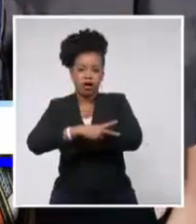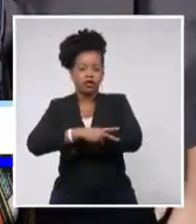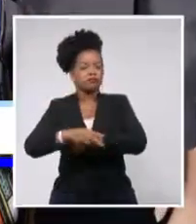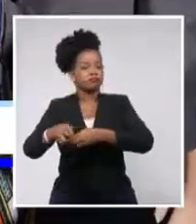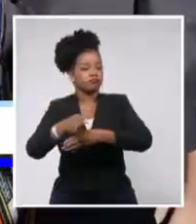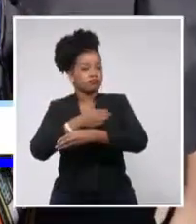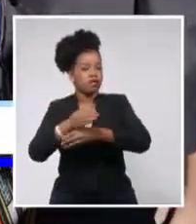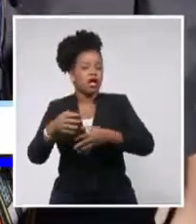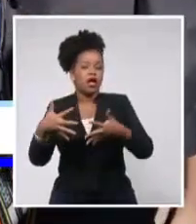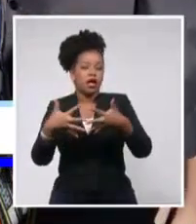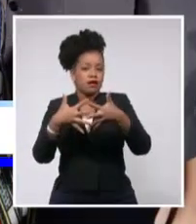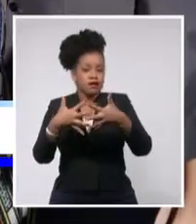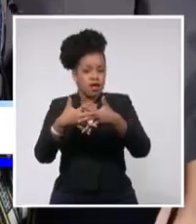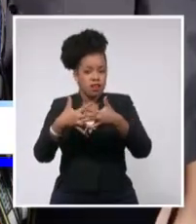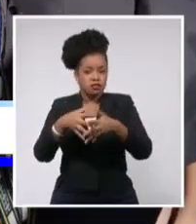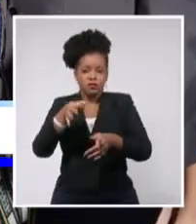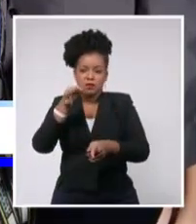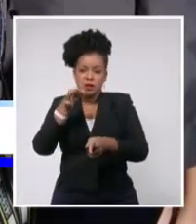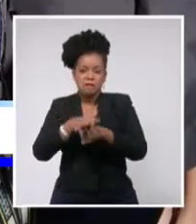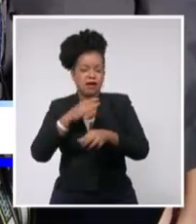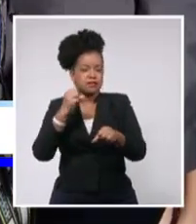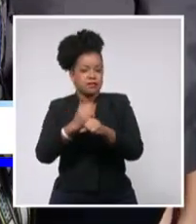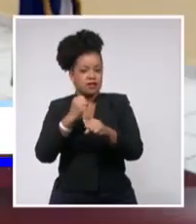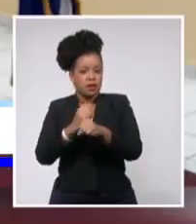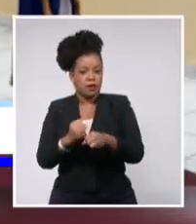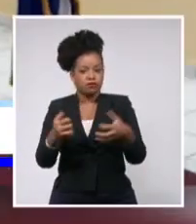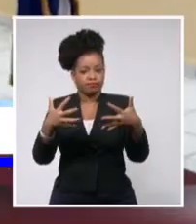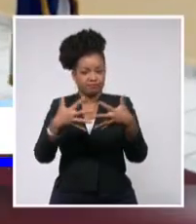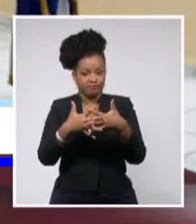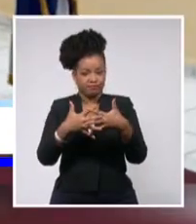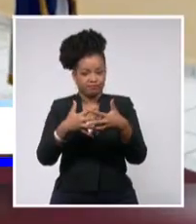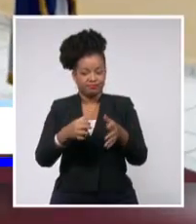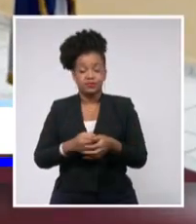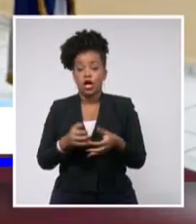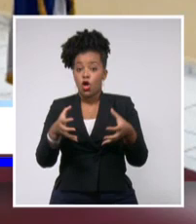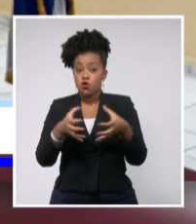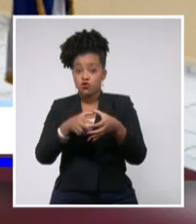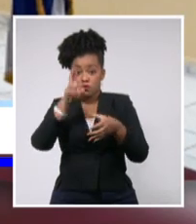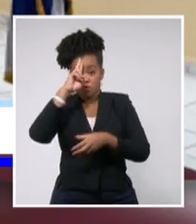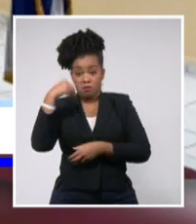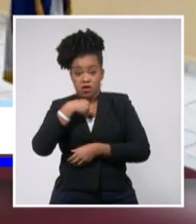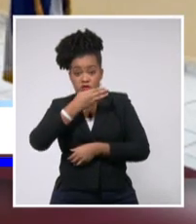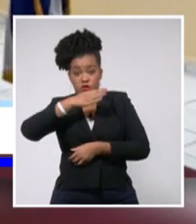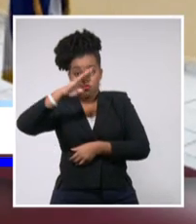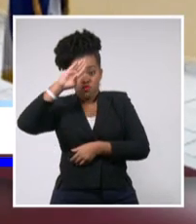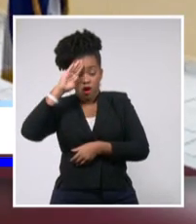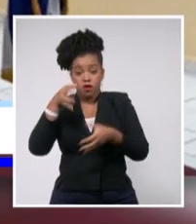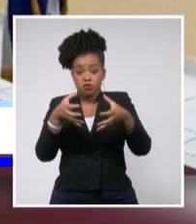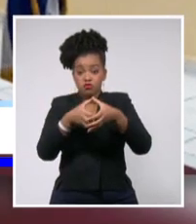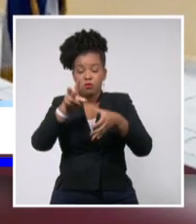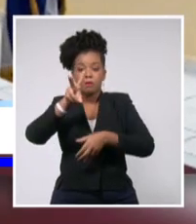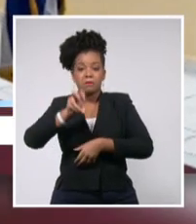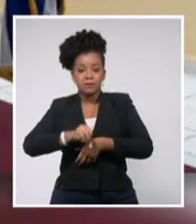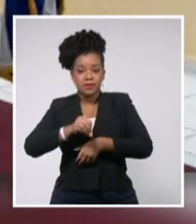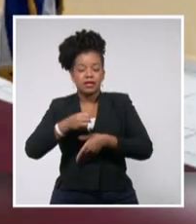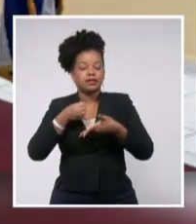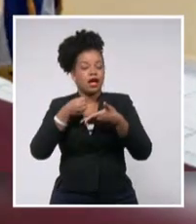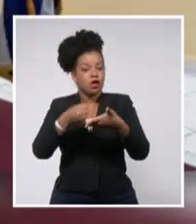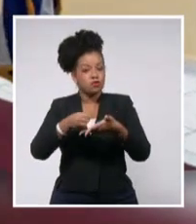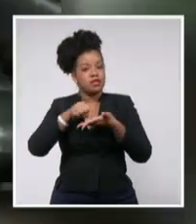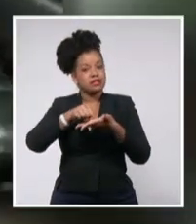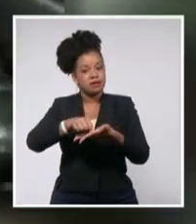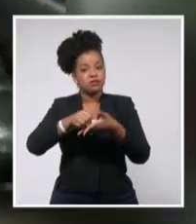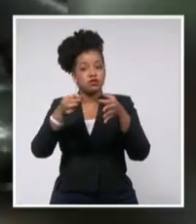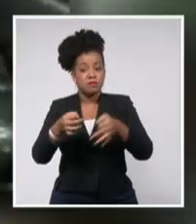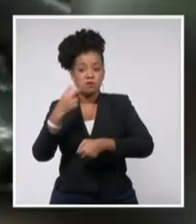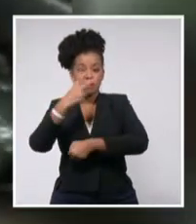la cooperación bilateral, destaca el sitio del MINRECS. Una brigada médica cubana integrada por 20 colaboradores brinda servicios en